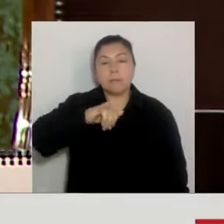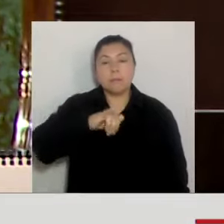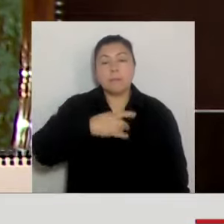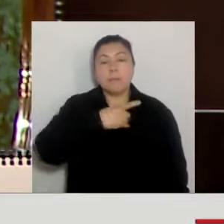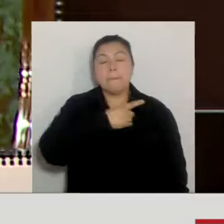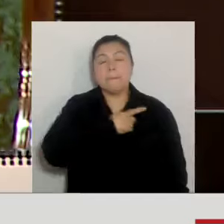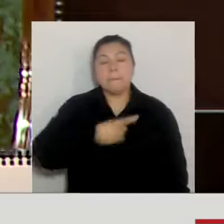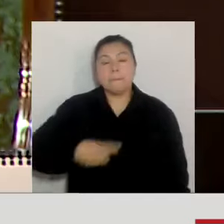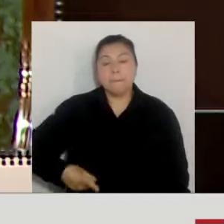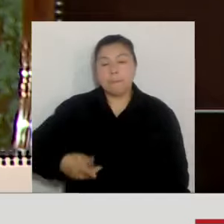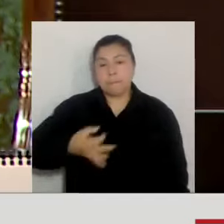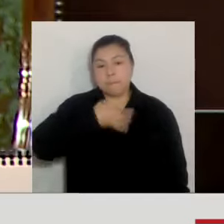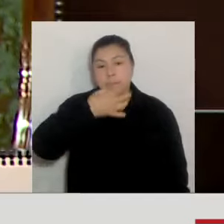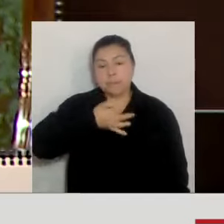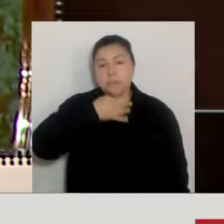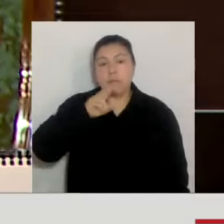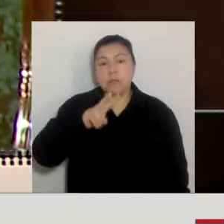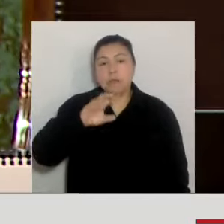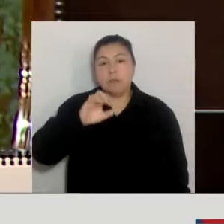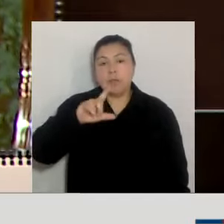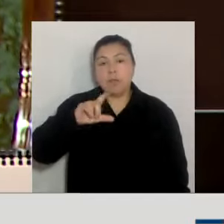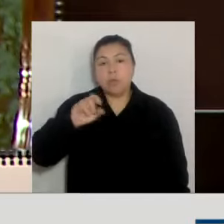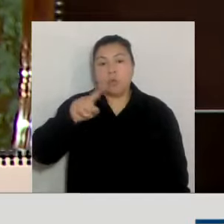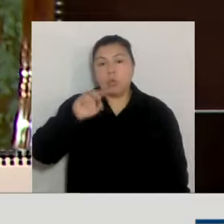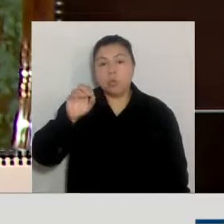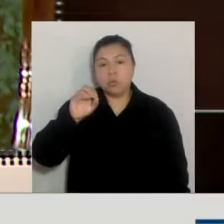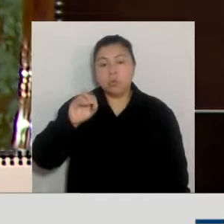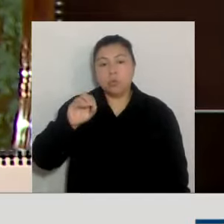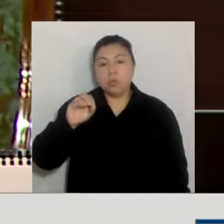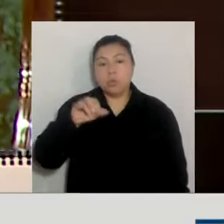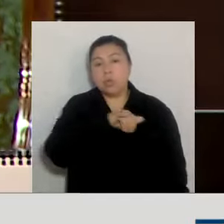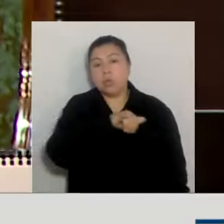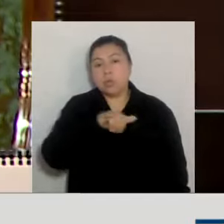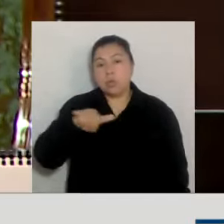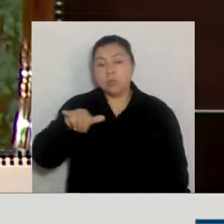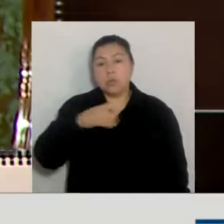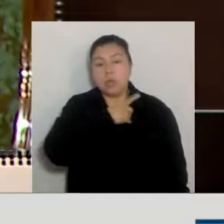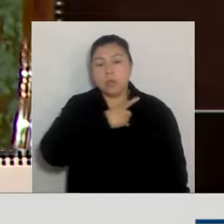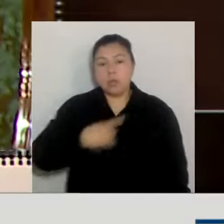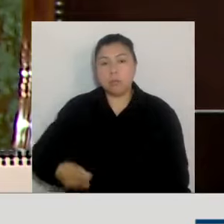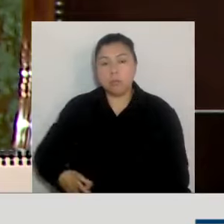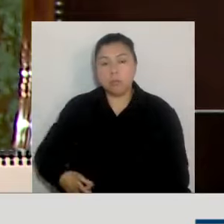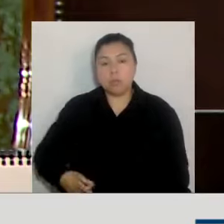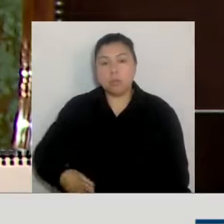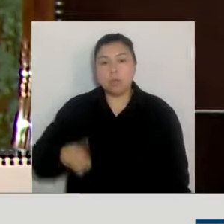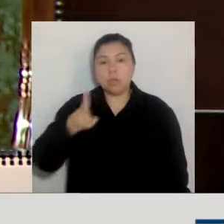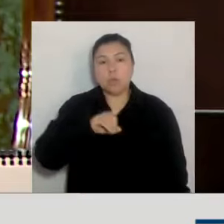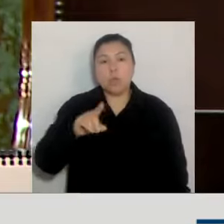diputada consuelo veloso y luego el diputado Luis